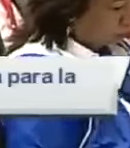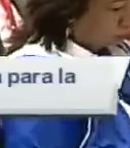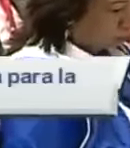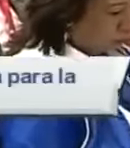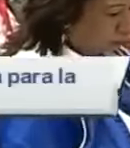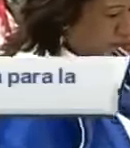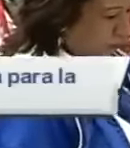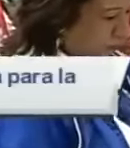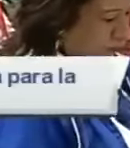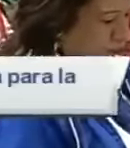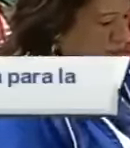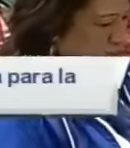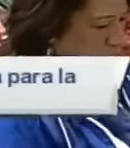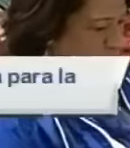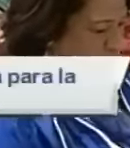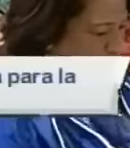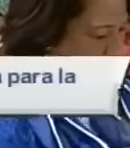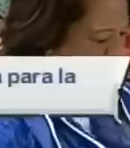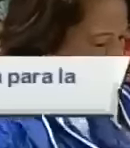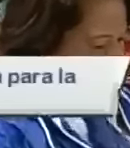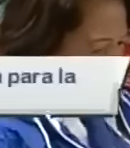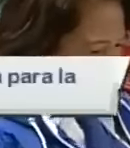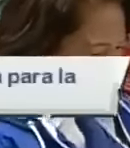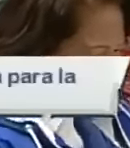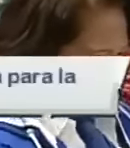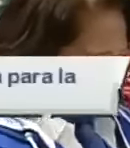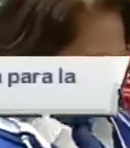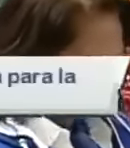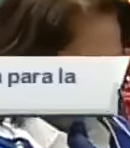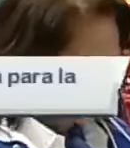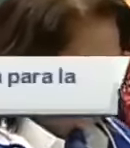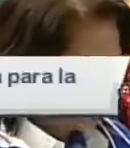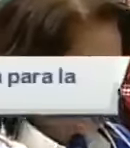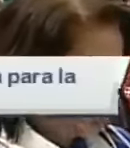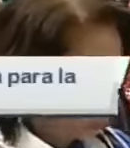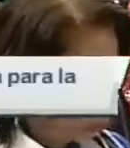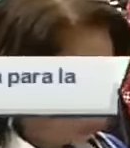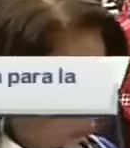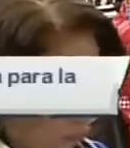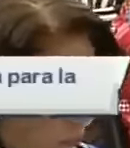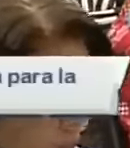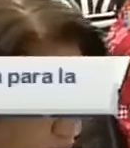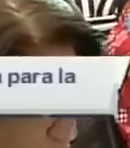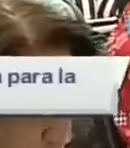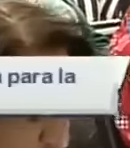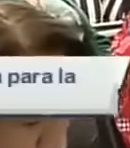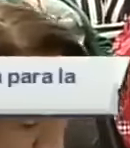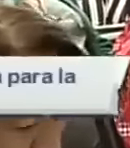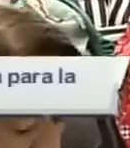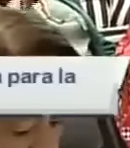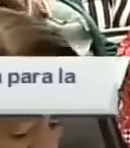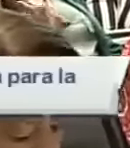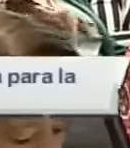Es una de las pocas cosas que a veces yo considero que son pertinentes.